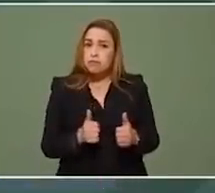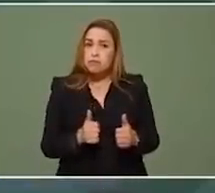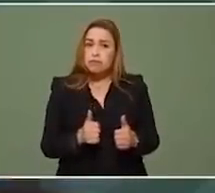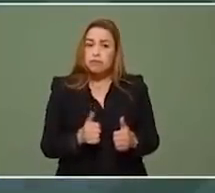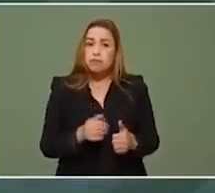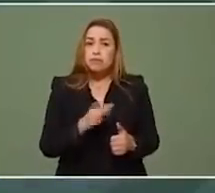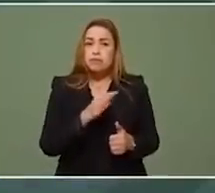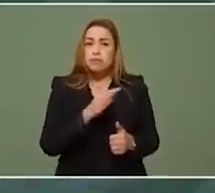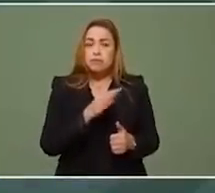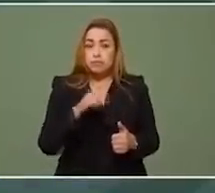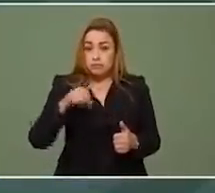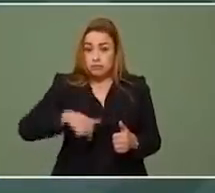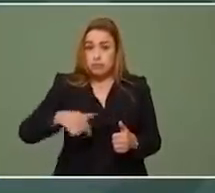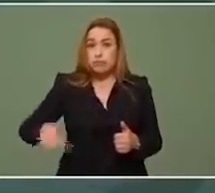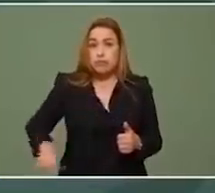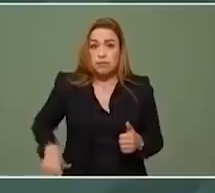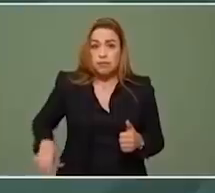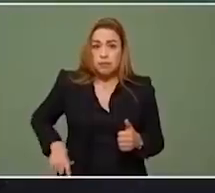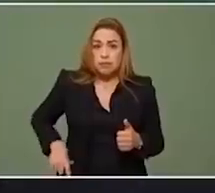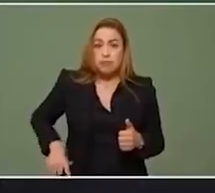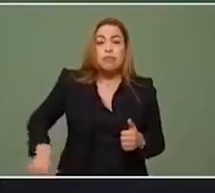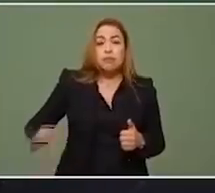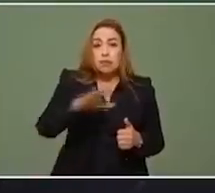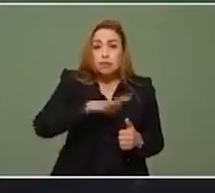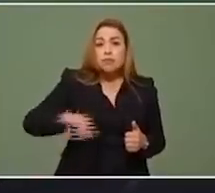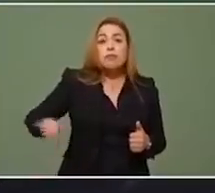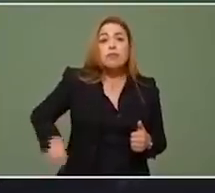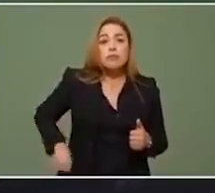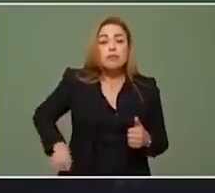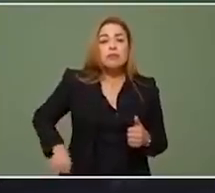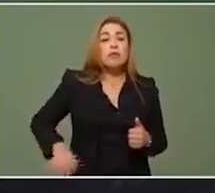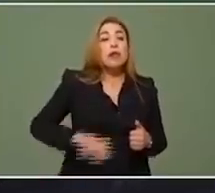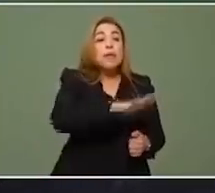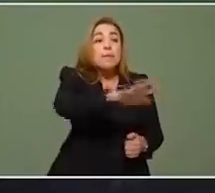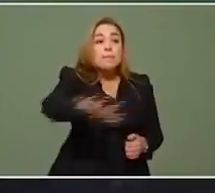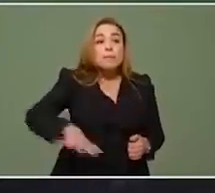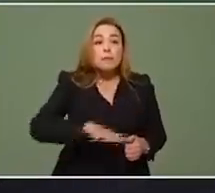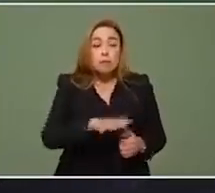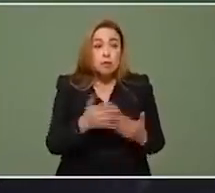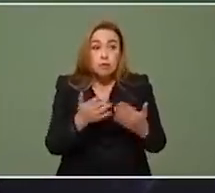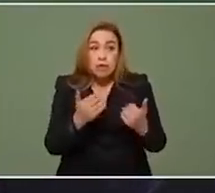el gobierno para el interés público se cancela